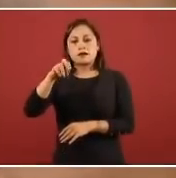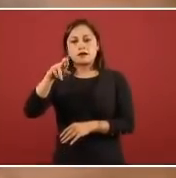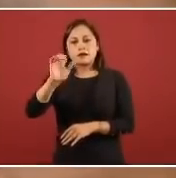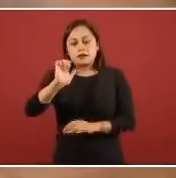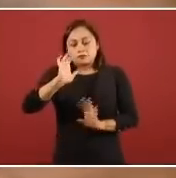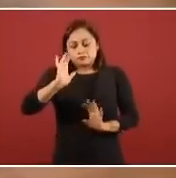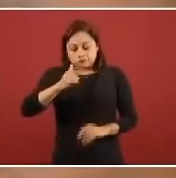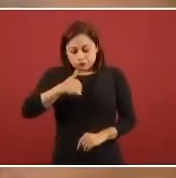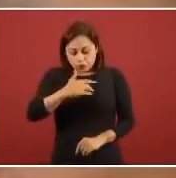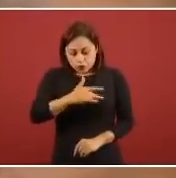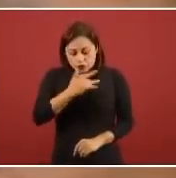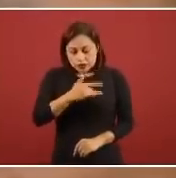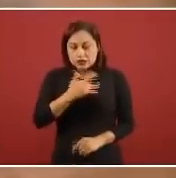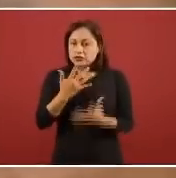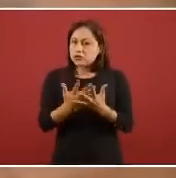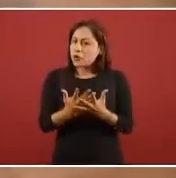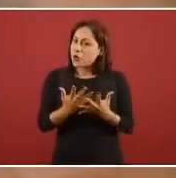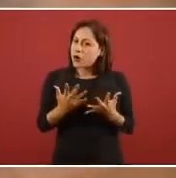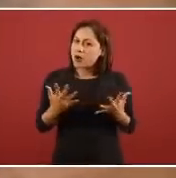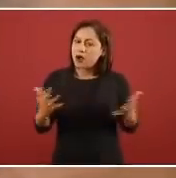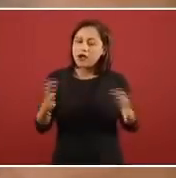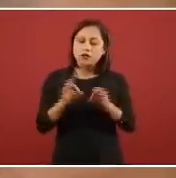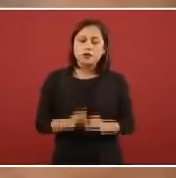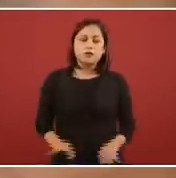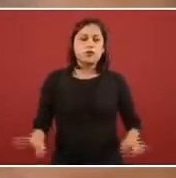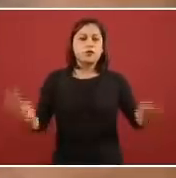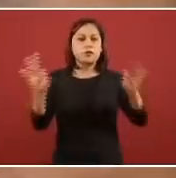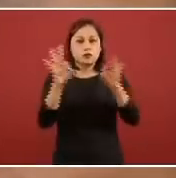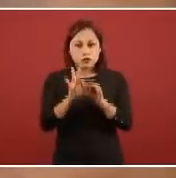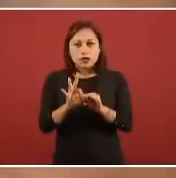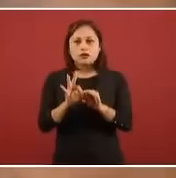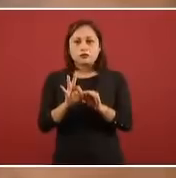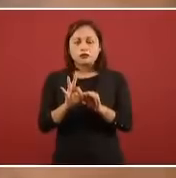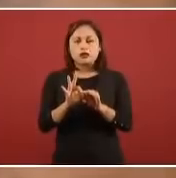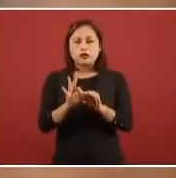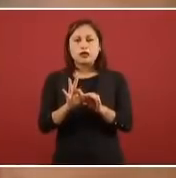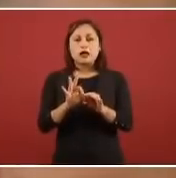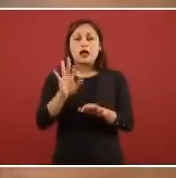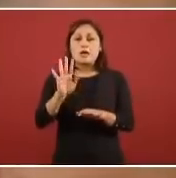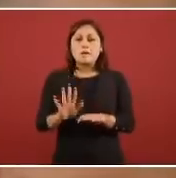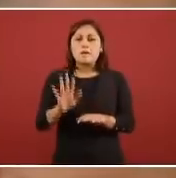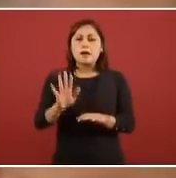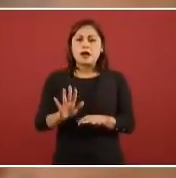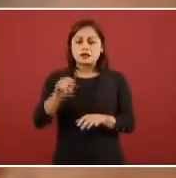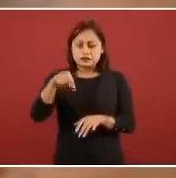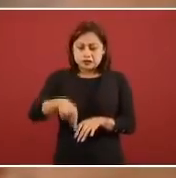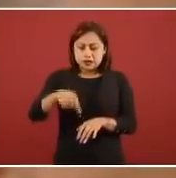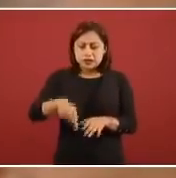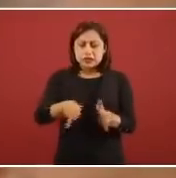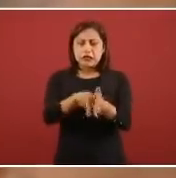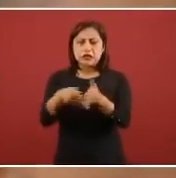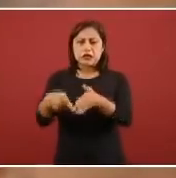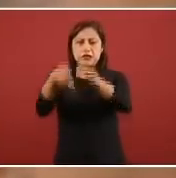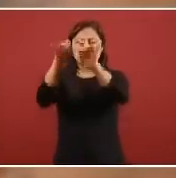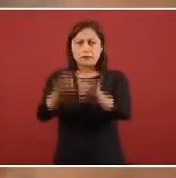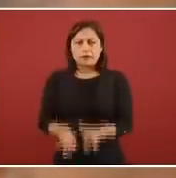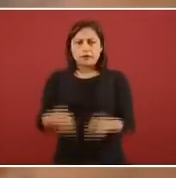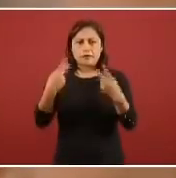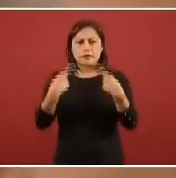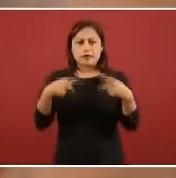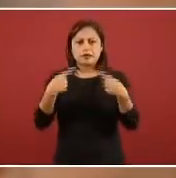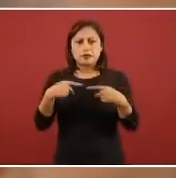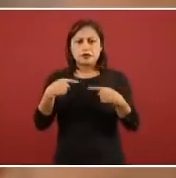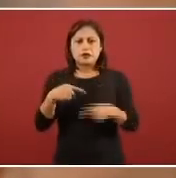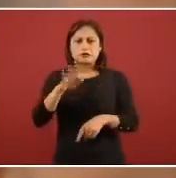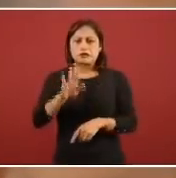Excelente lunes, amigos y amigas. Pues el reportero de TV Azteca fue con Andrés Manuel López Obrador a hablar sobre lo que